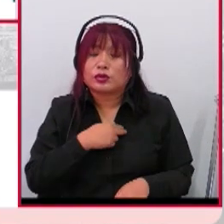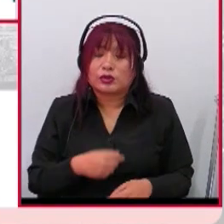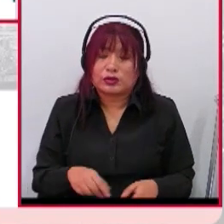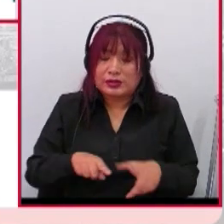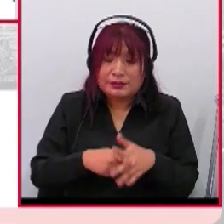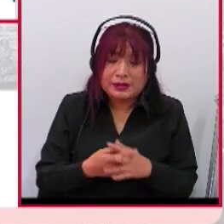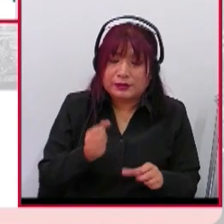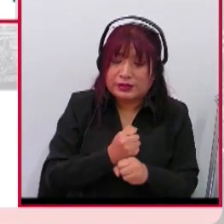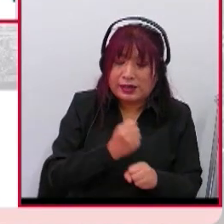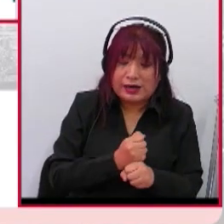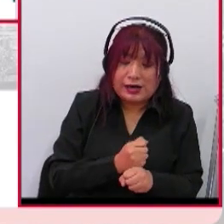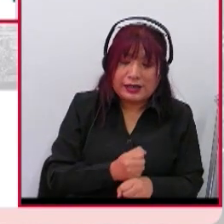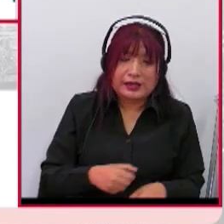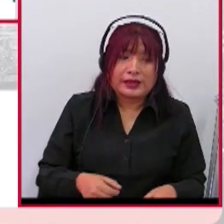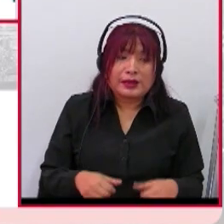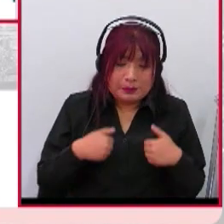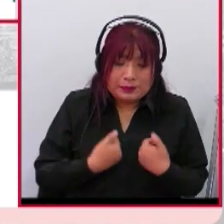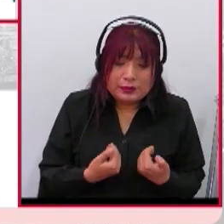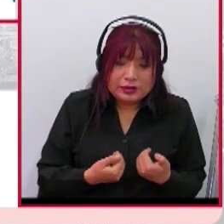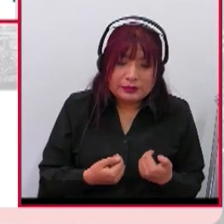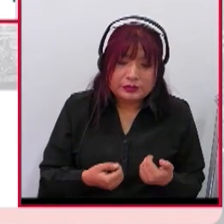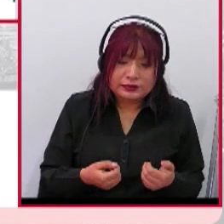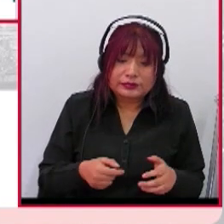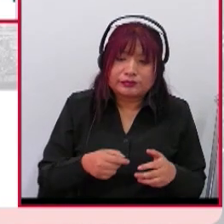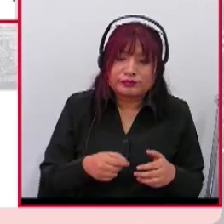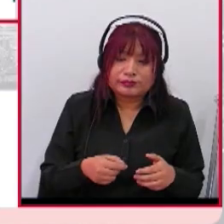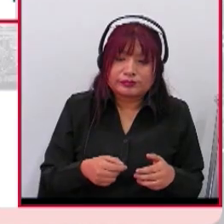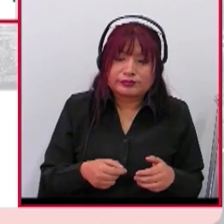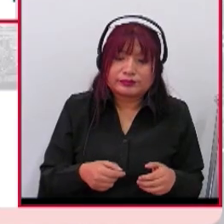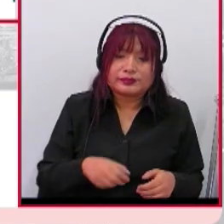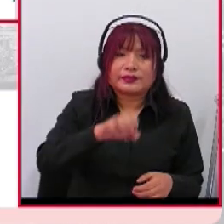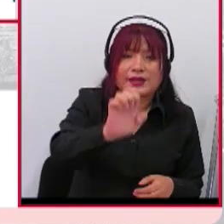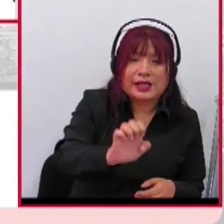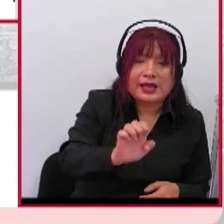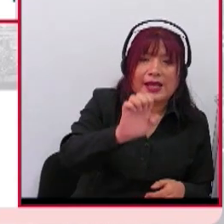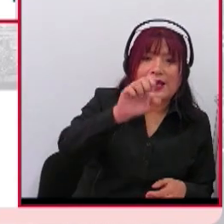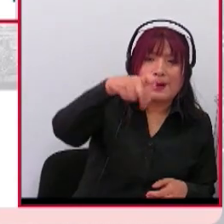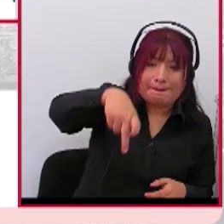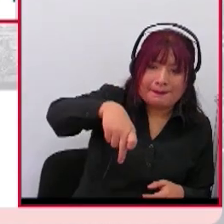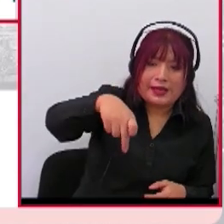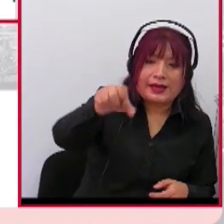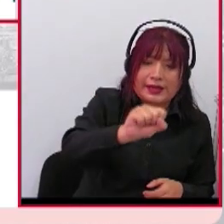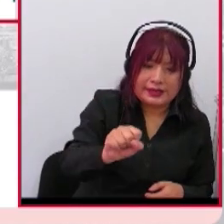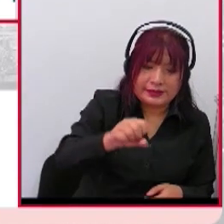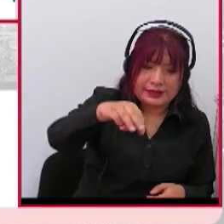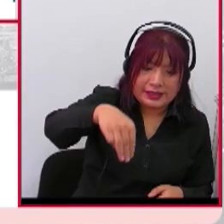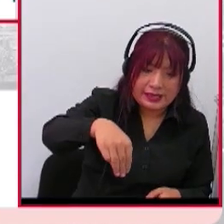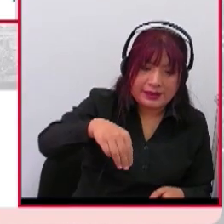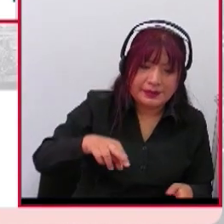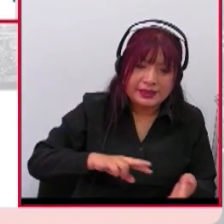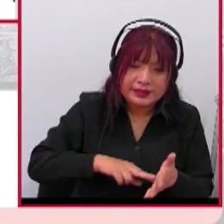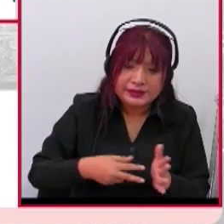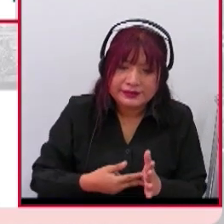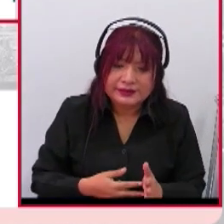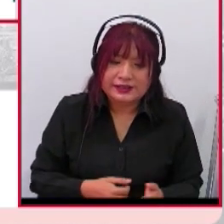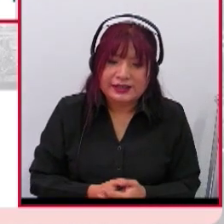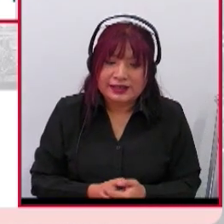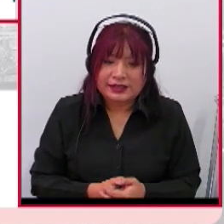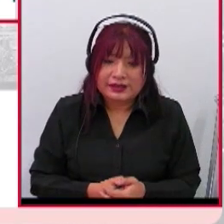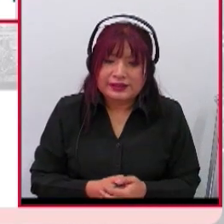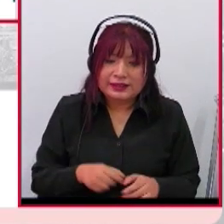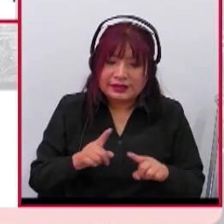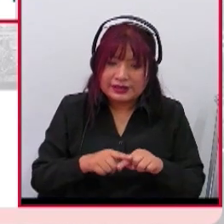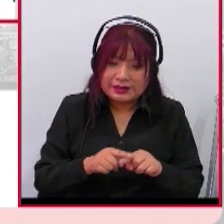o pones en puesta en marcha estas operaciones, tienes un EPCM. Y un EPCM generalmente, dependiendo